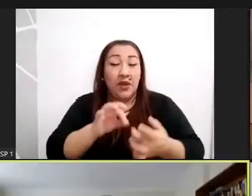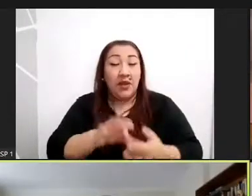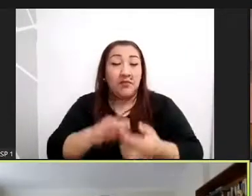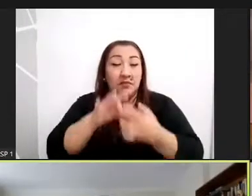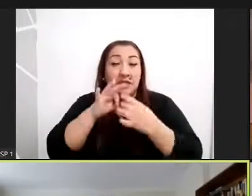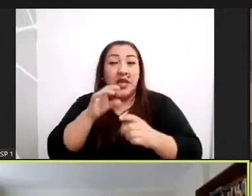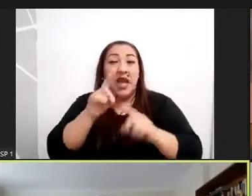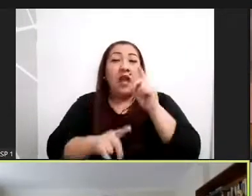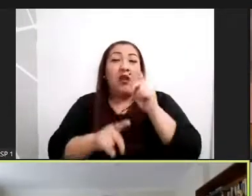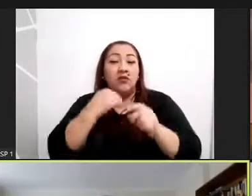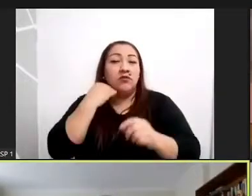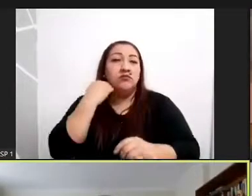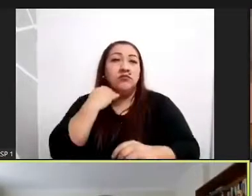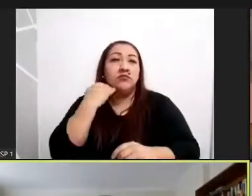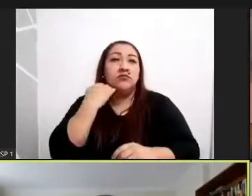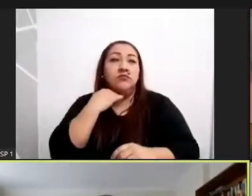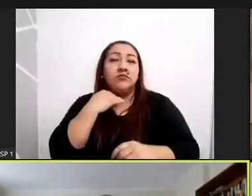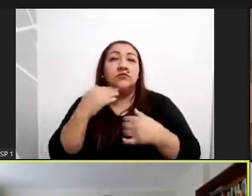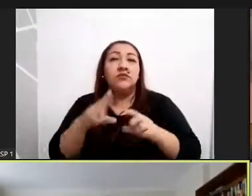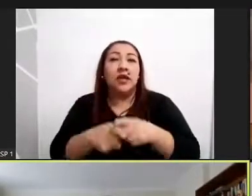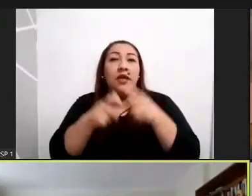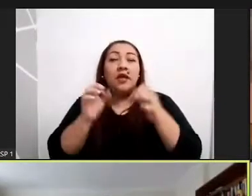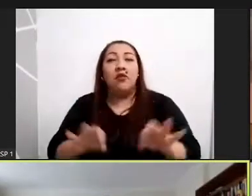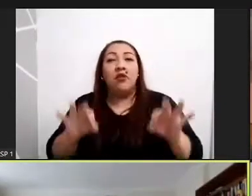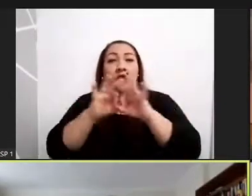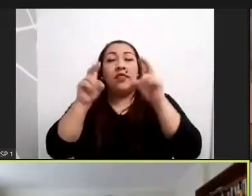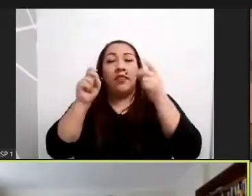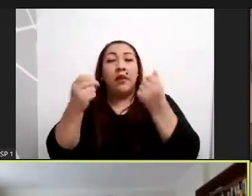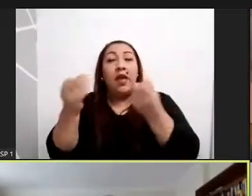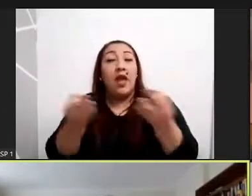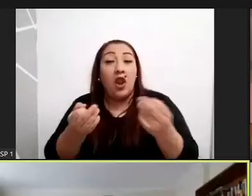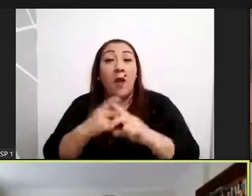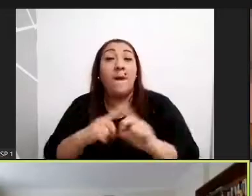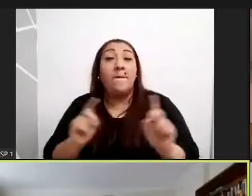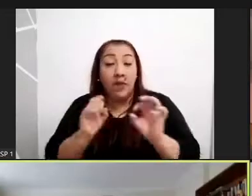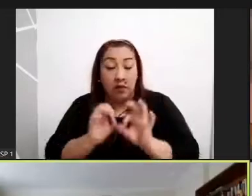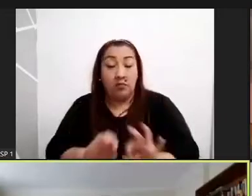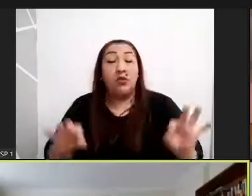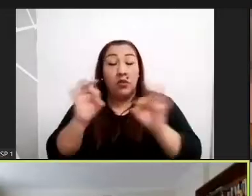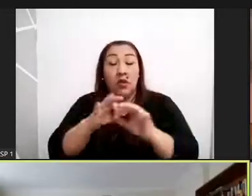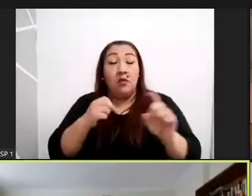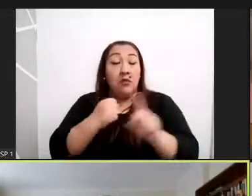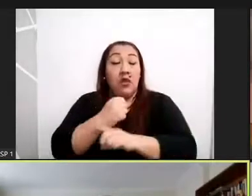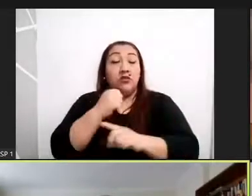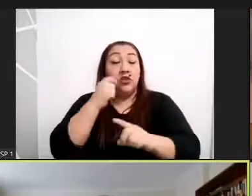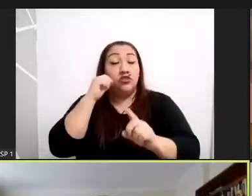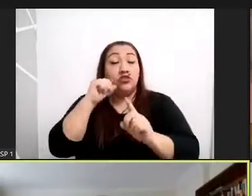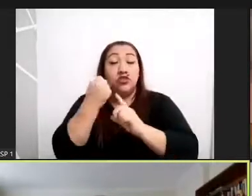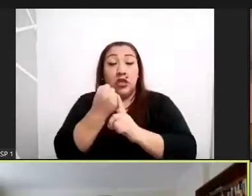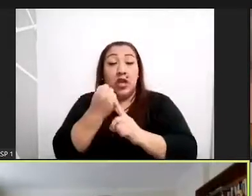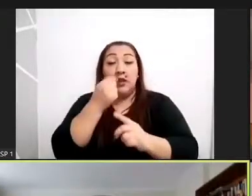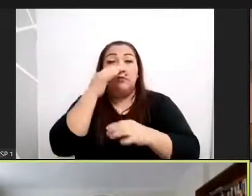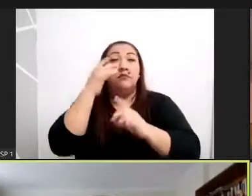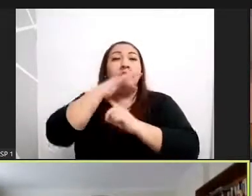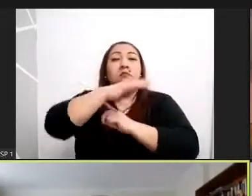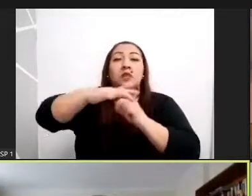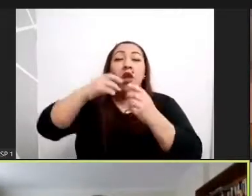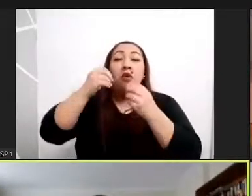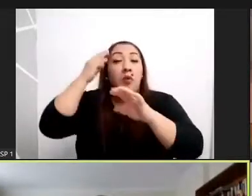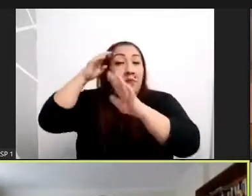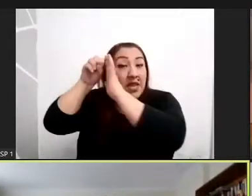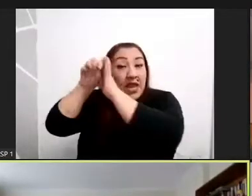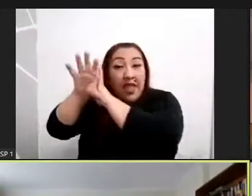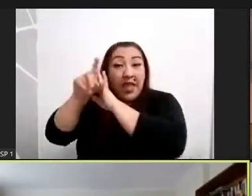aquellos que involucran actividades de gran importancia económica, pero también gran impacto social y ambiental, como es la minería en gran